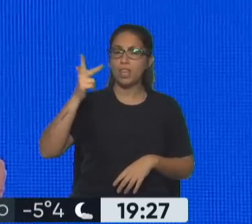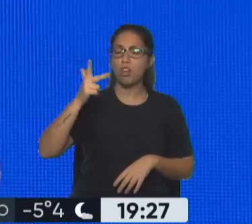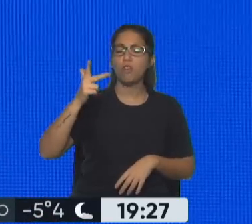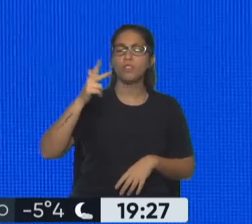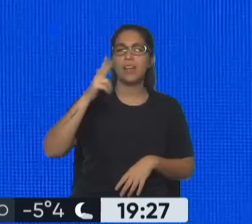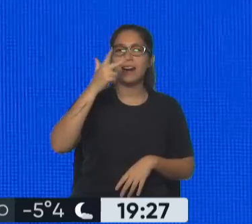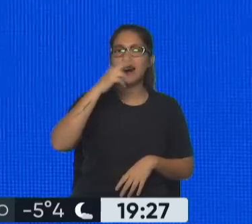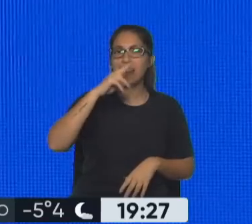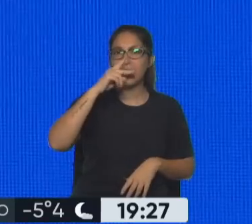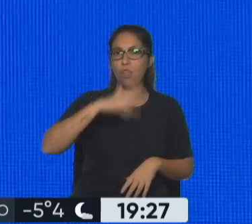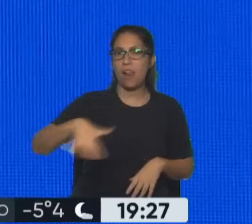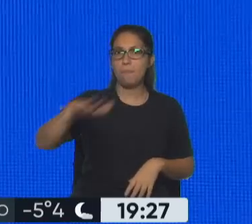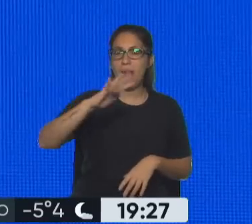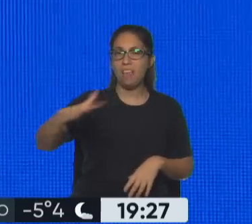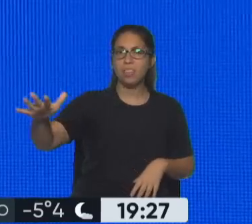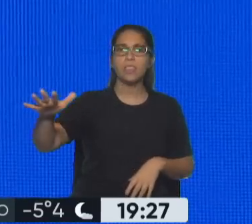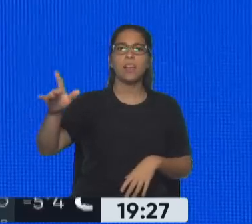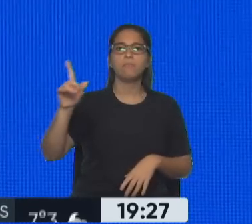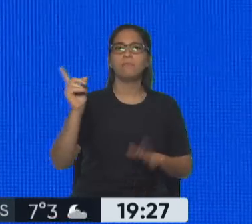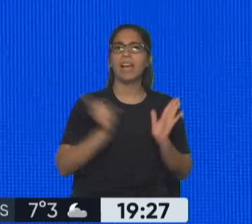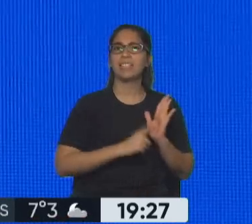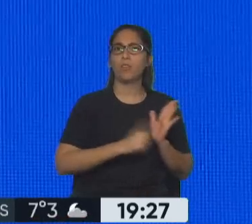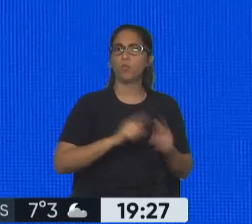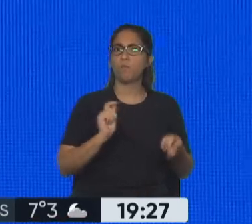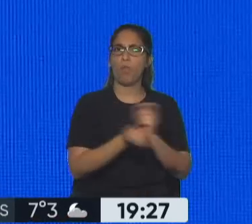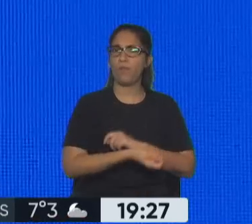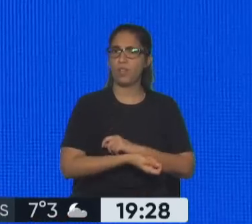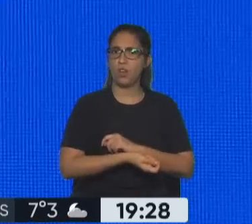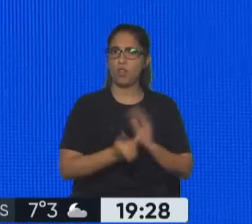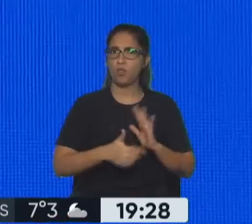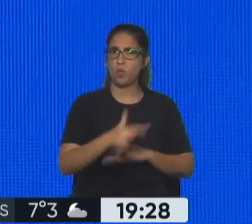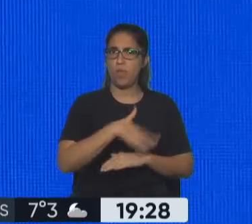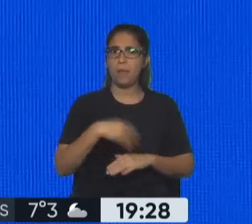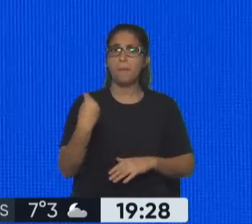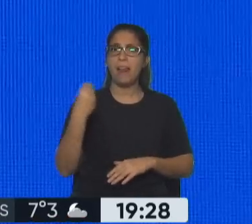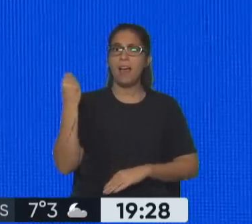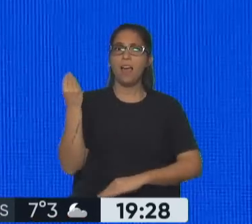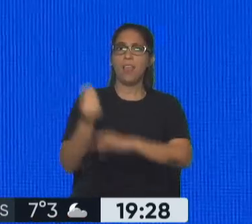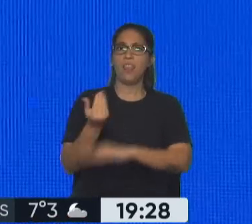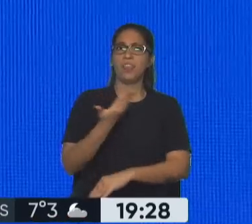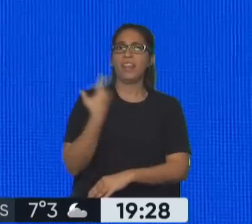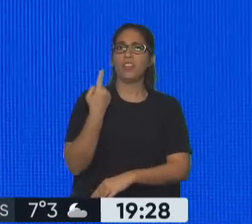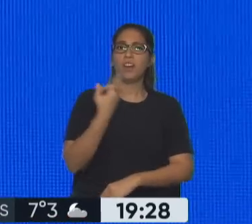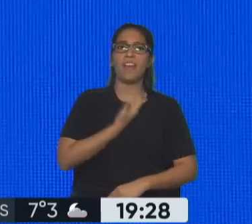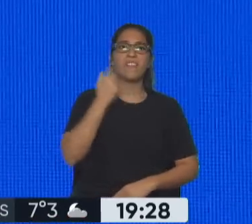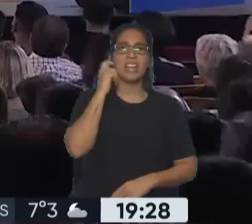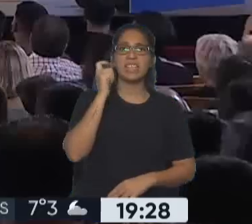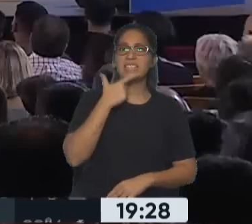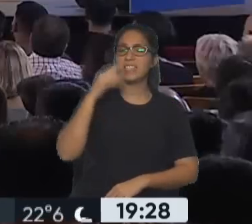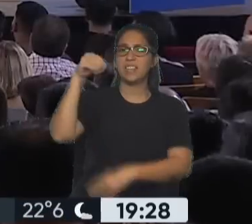Plata modificó el estatuto de la sociedad para que no pueda sentarse un director del FGS. Por supuesto